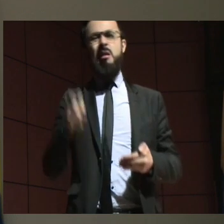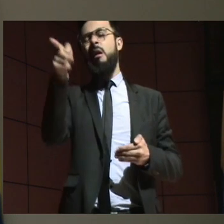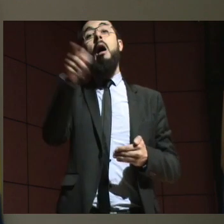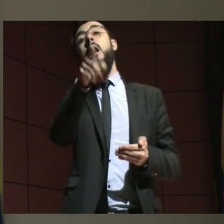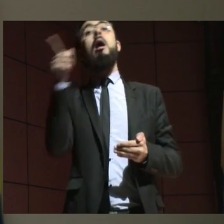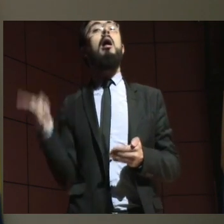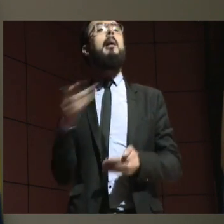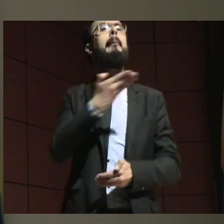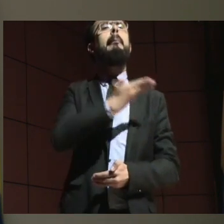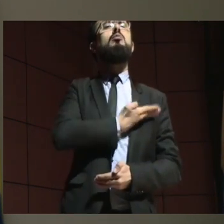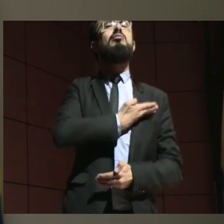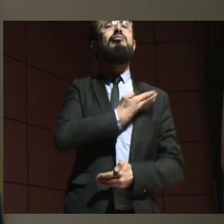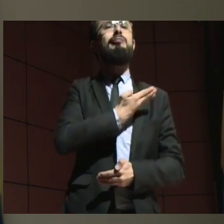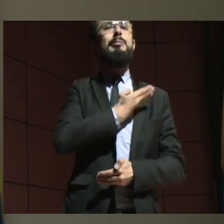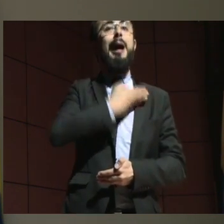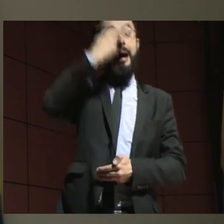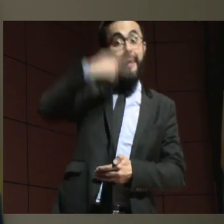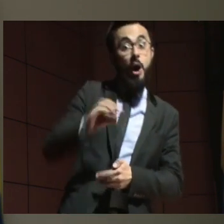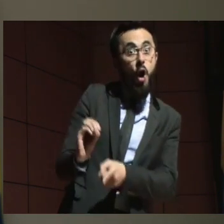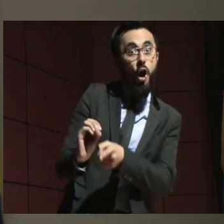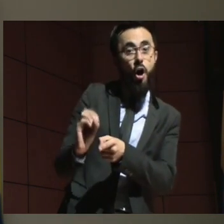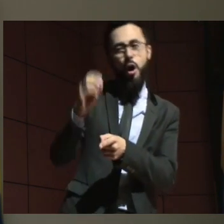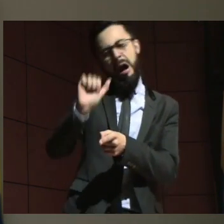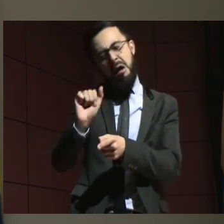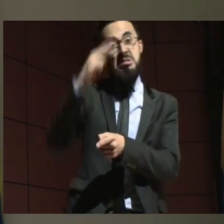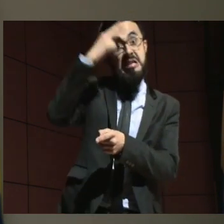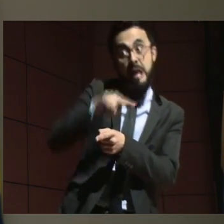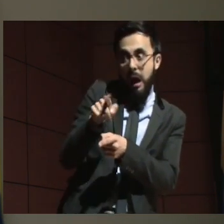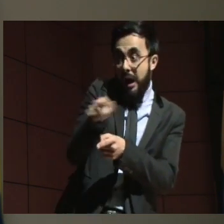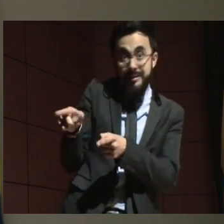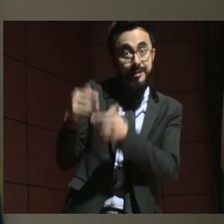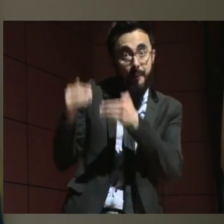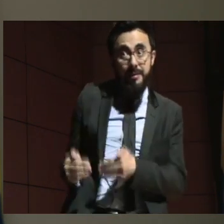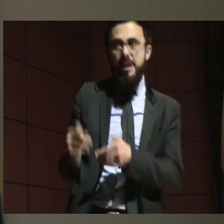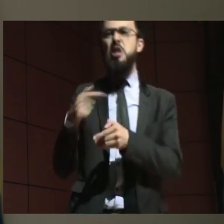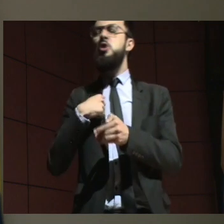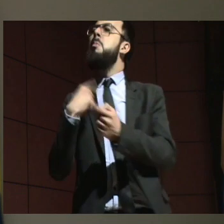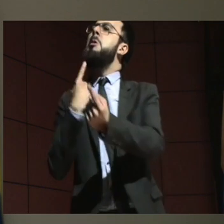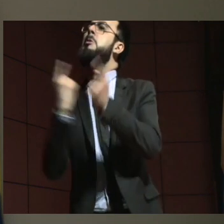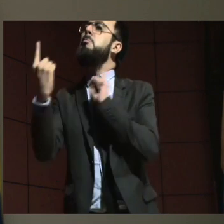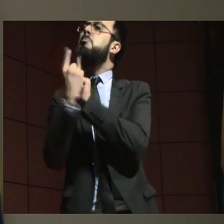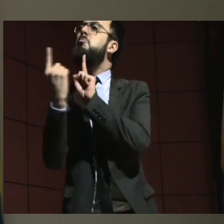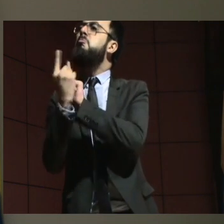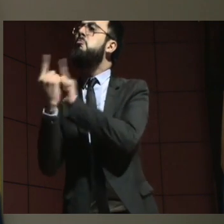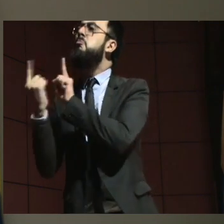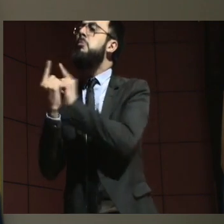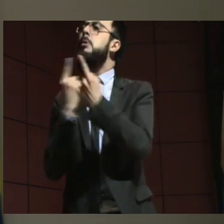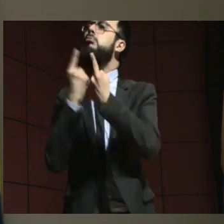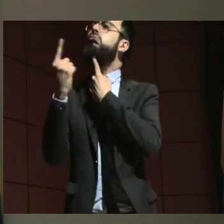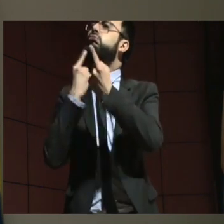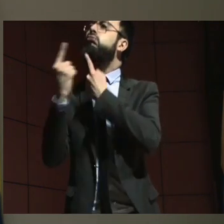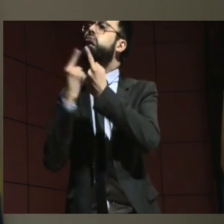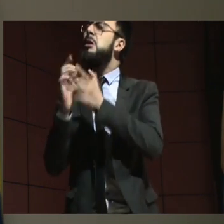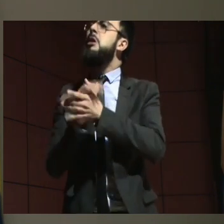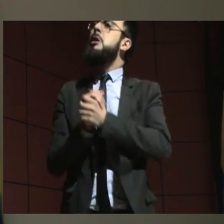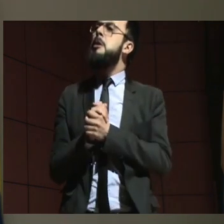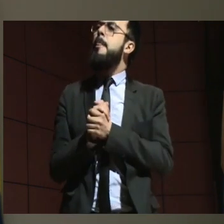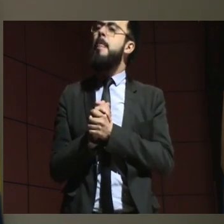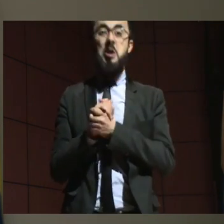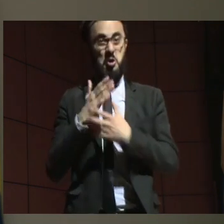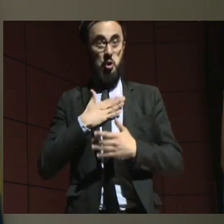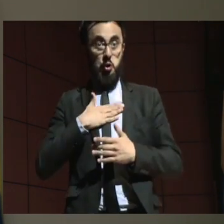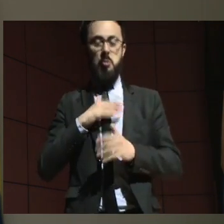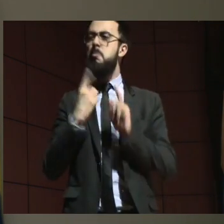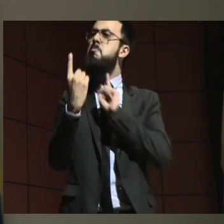de personas con discapacidad, con mucha frecuencia he tenido la oportunidad de preguntarles qué es lo que les dicen en la